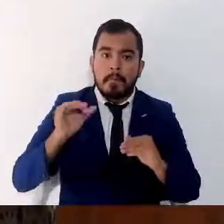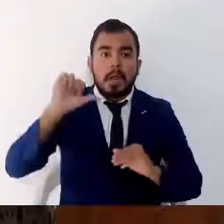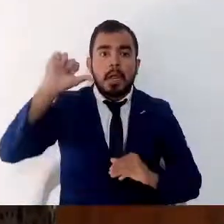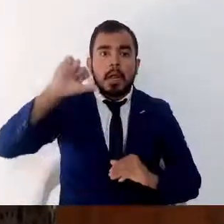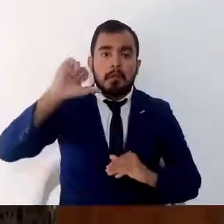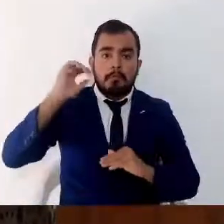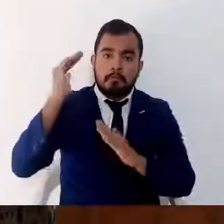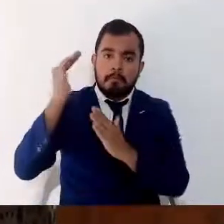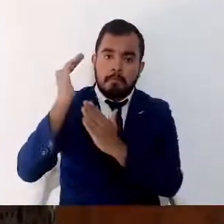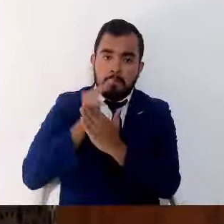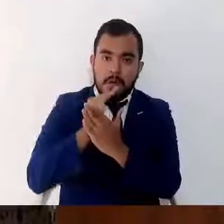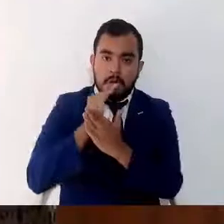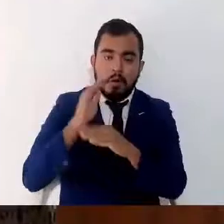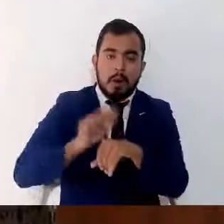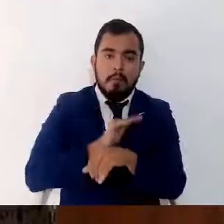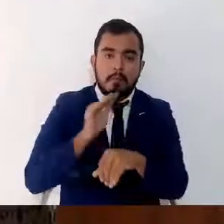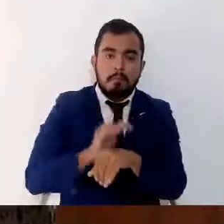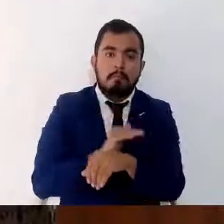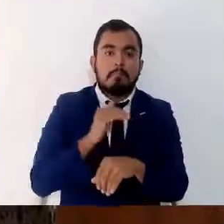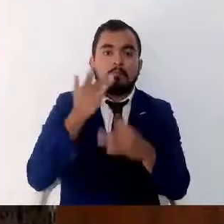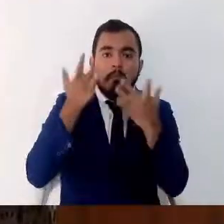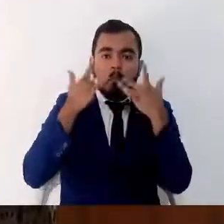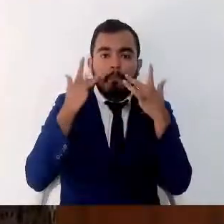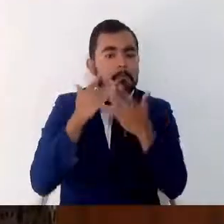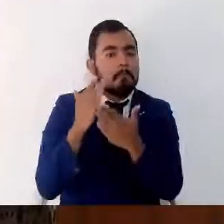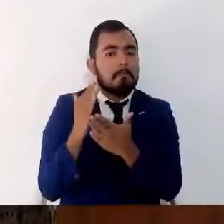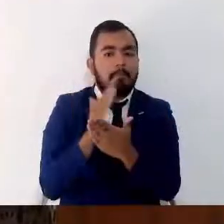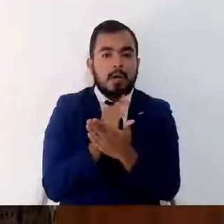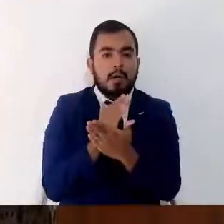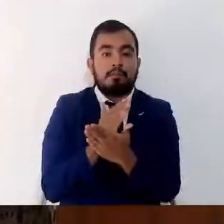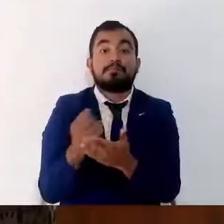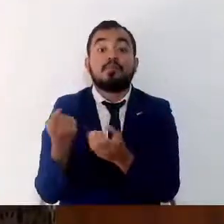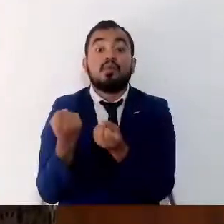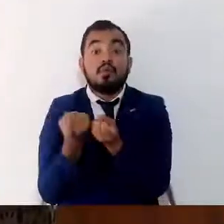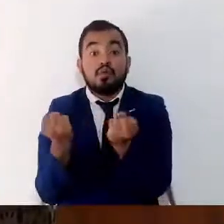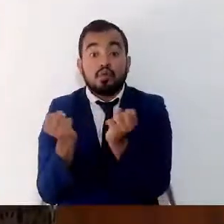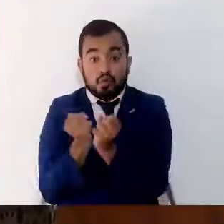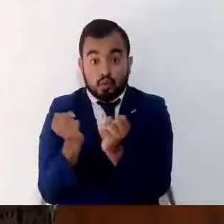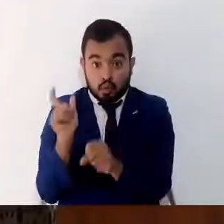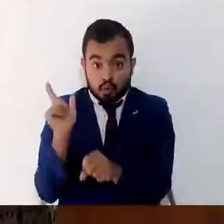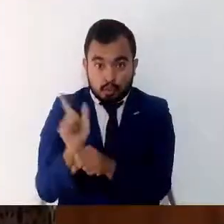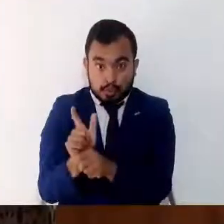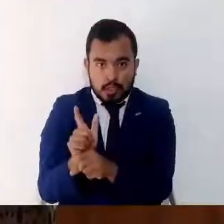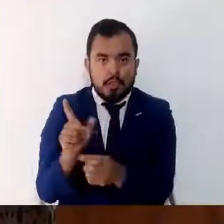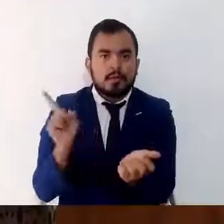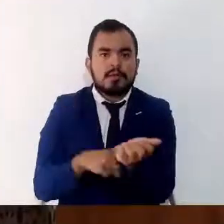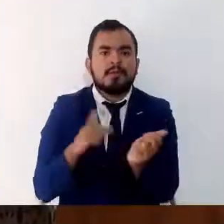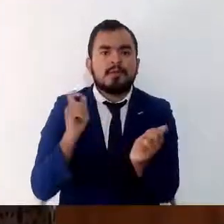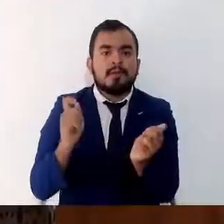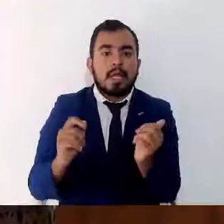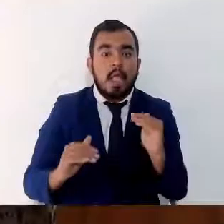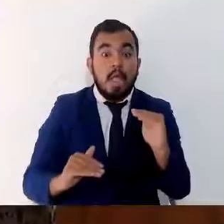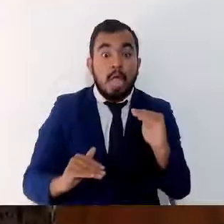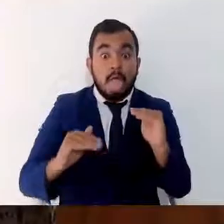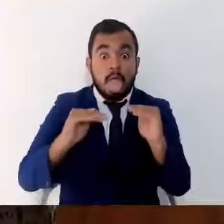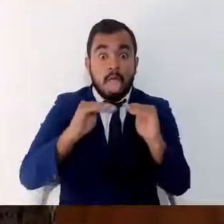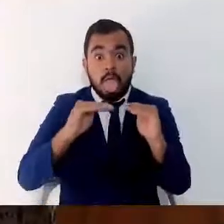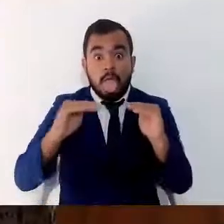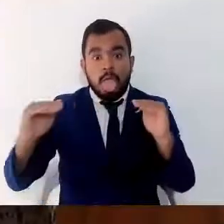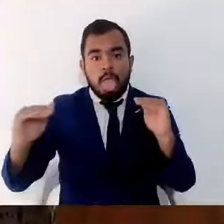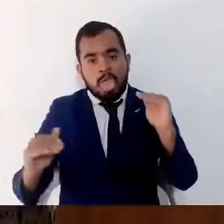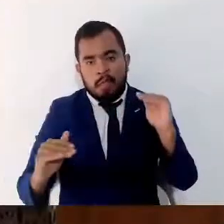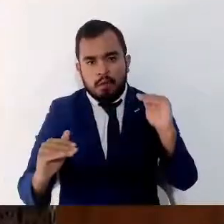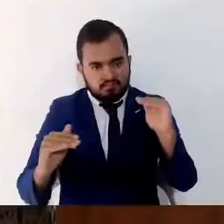deserción. En lo social, tiene un efecto de reducción de desigualdades e inequidad